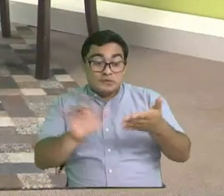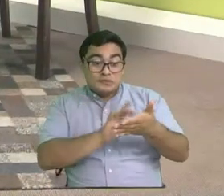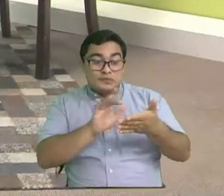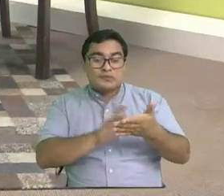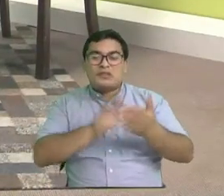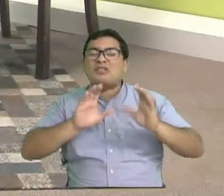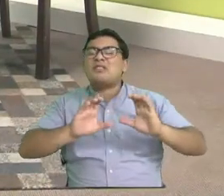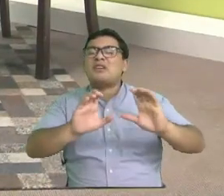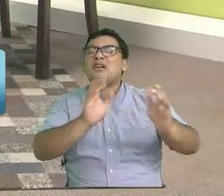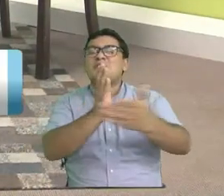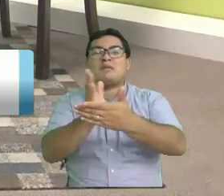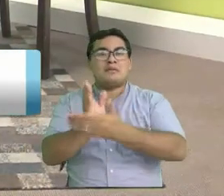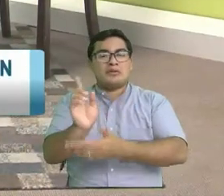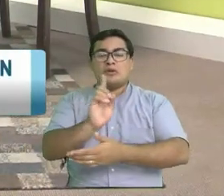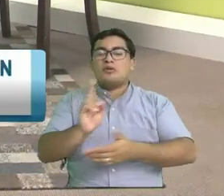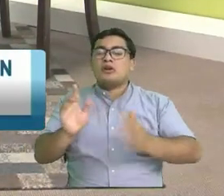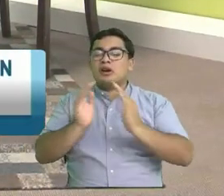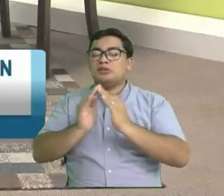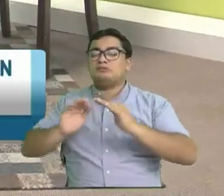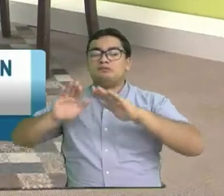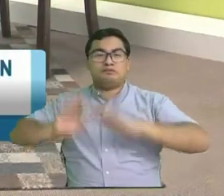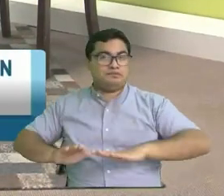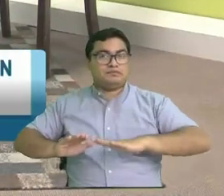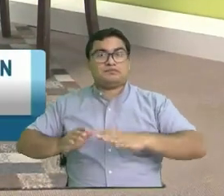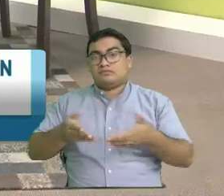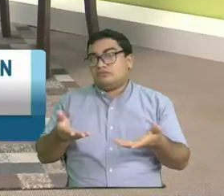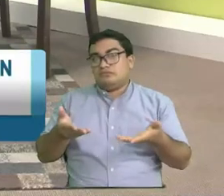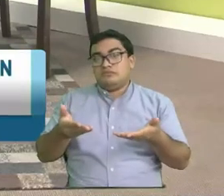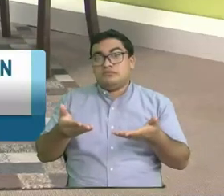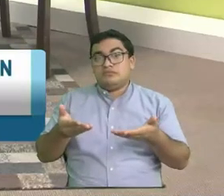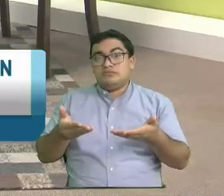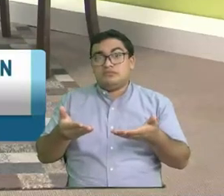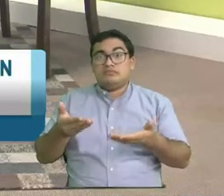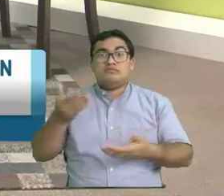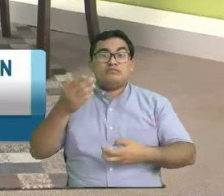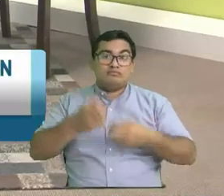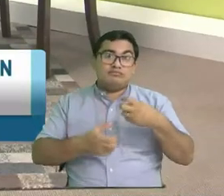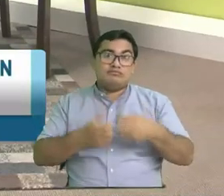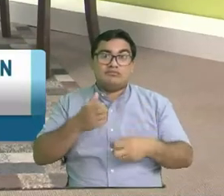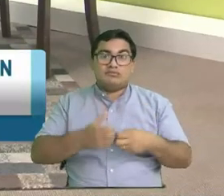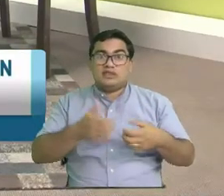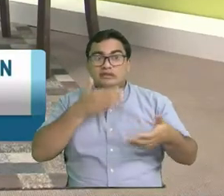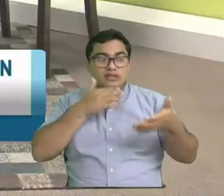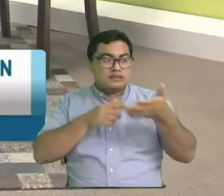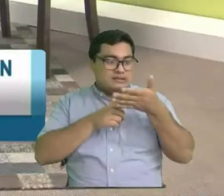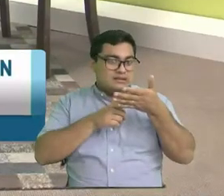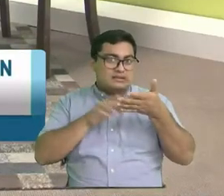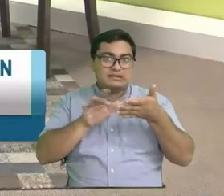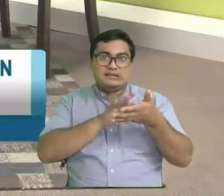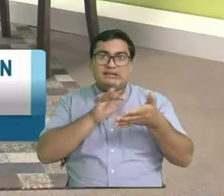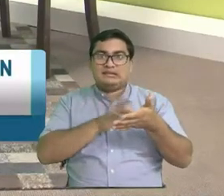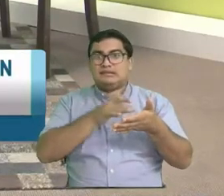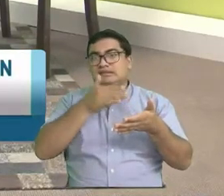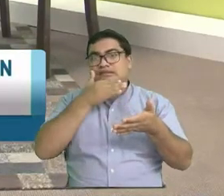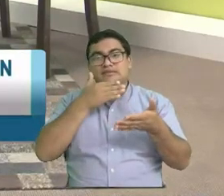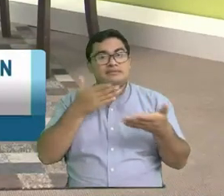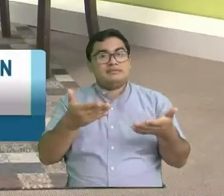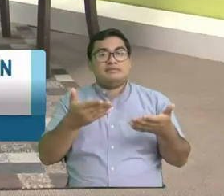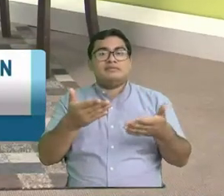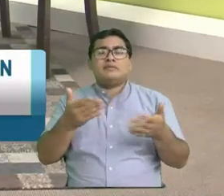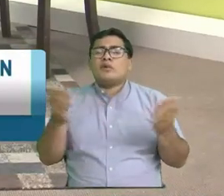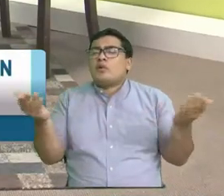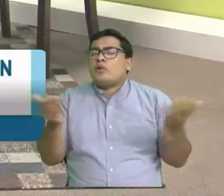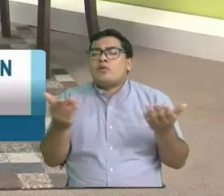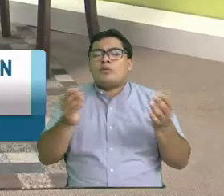calle, que esté quieto, que esté concentrado y al final es algo contraproducente que se está haciendo. Entonces, ¿Qué podemos usar, por